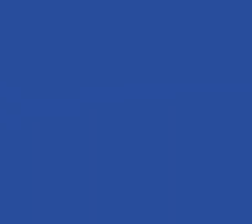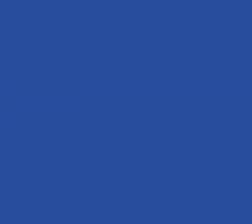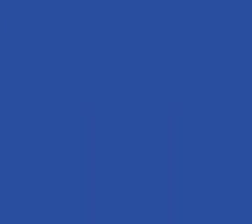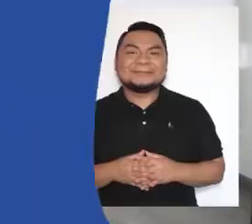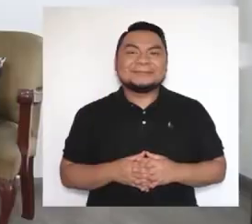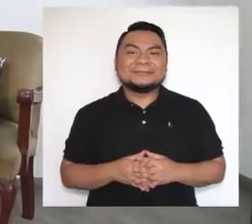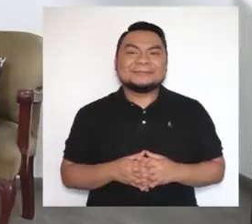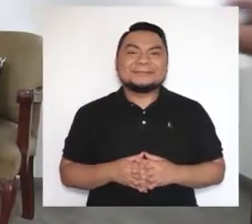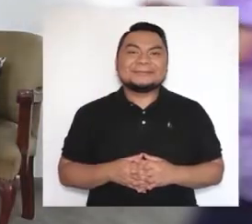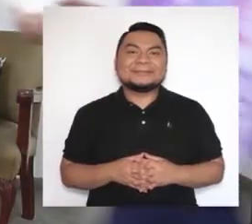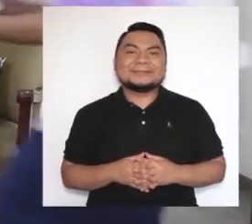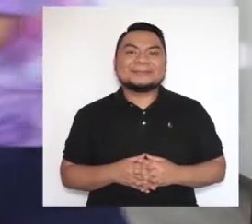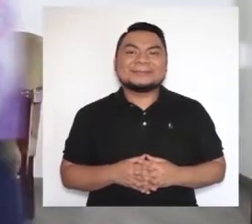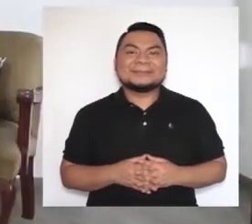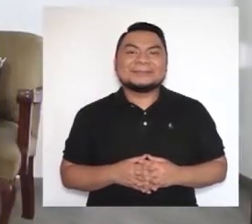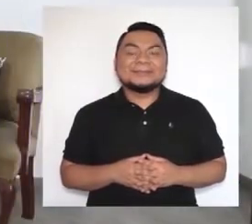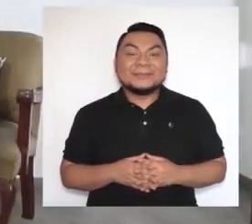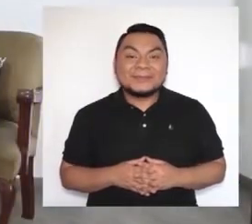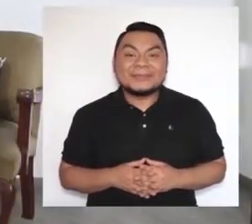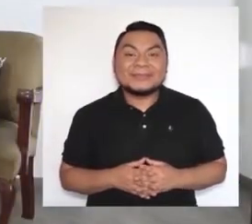vez!